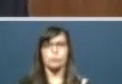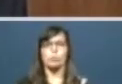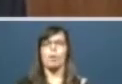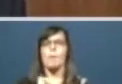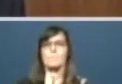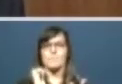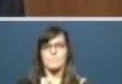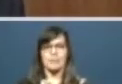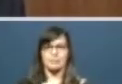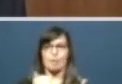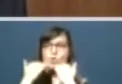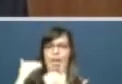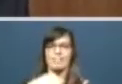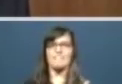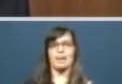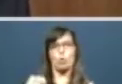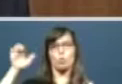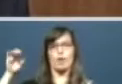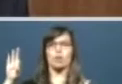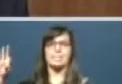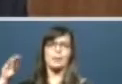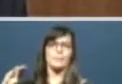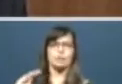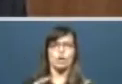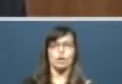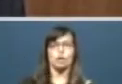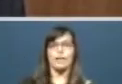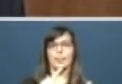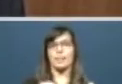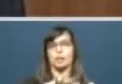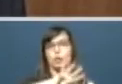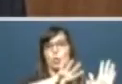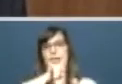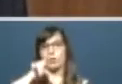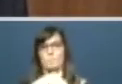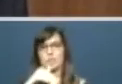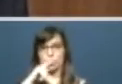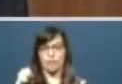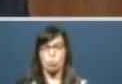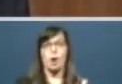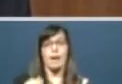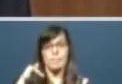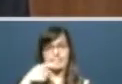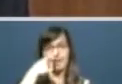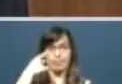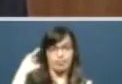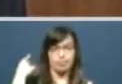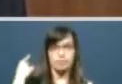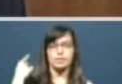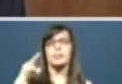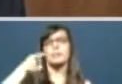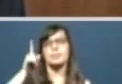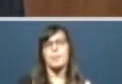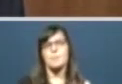préstamo con el banco europeo de inversiones por importe de 191 millones de euros y además en 2013 también